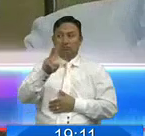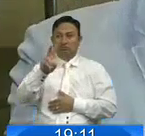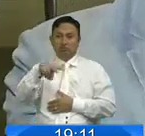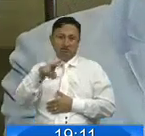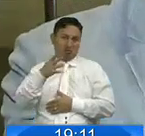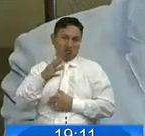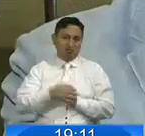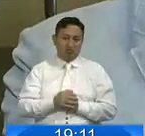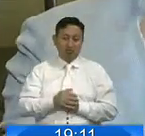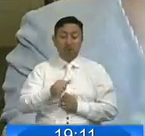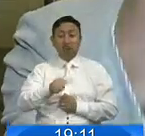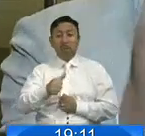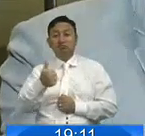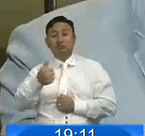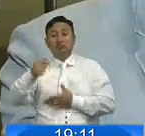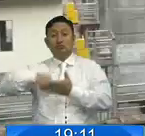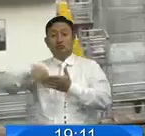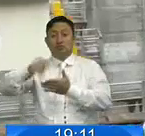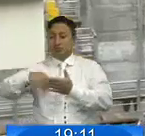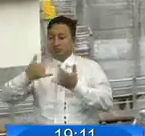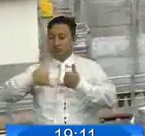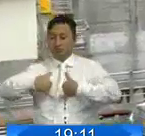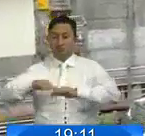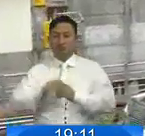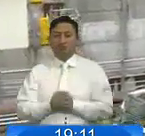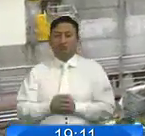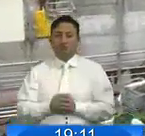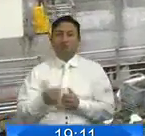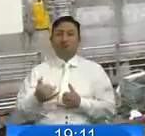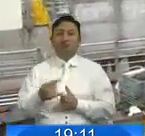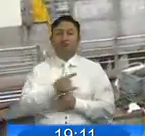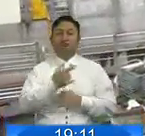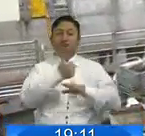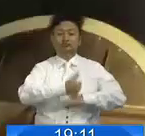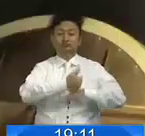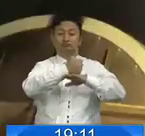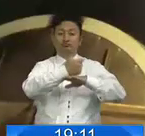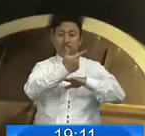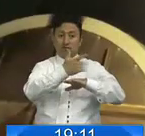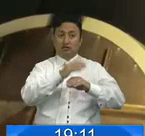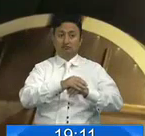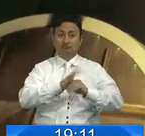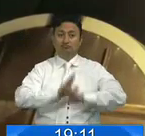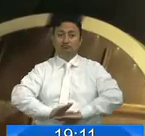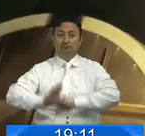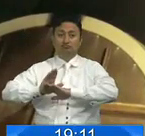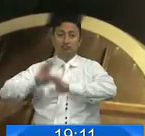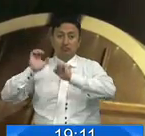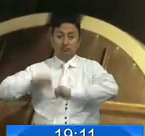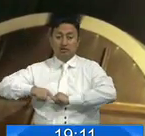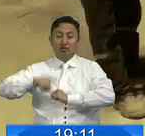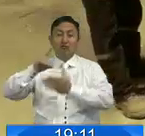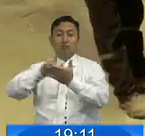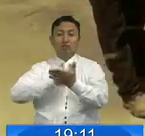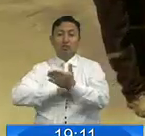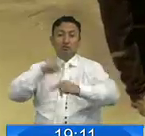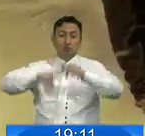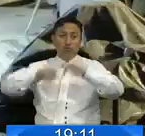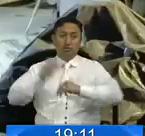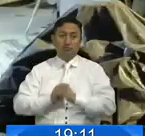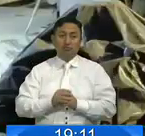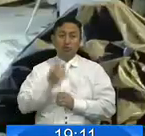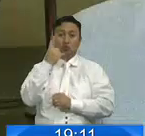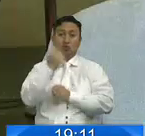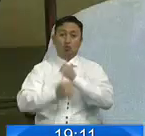los 2 otros contratos continúan. En este marco señala que incluso las autoridades se habrían comprometido a concluir con este proyecto en un plazo